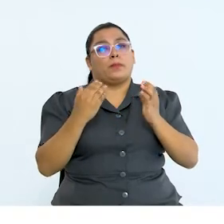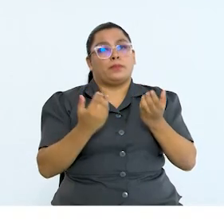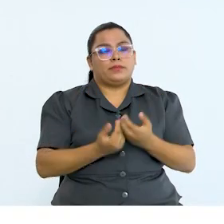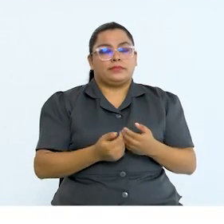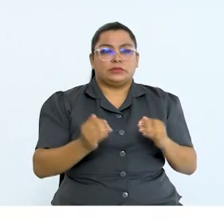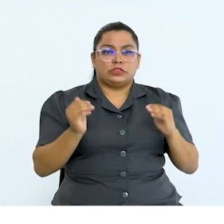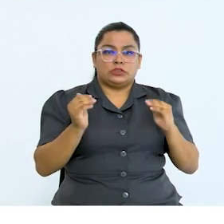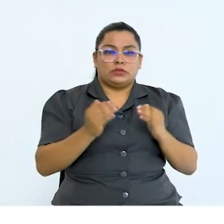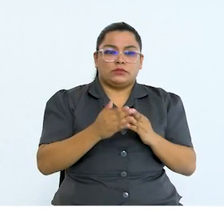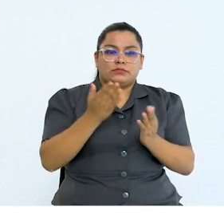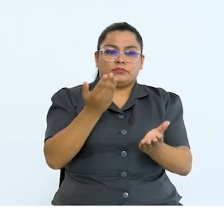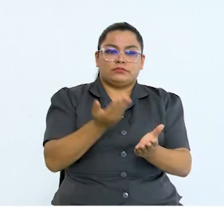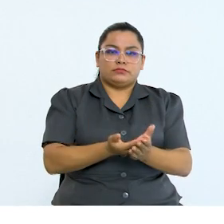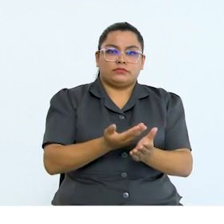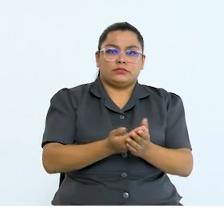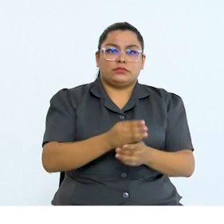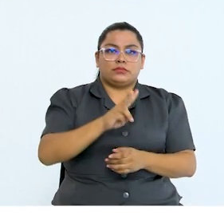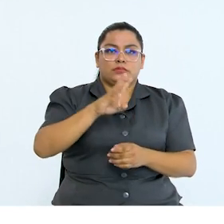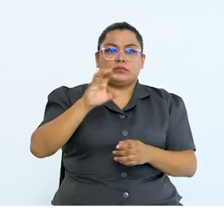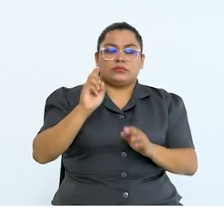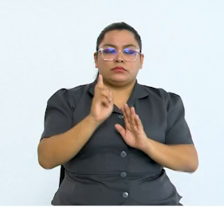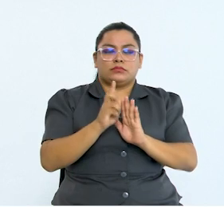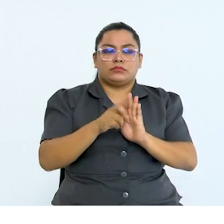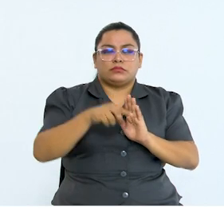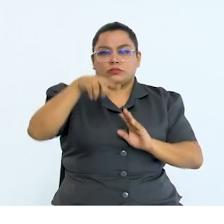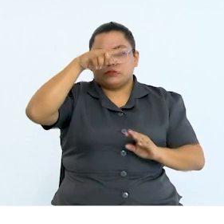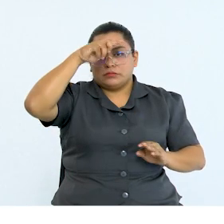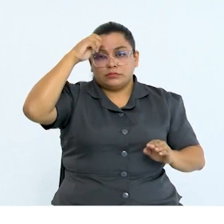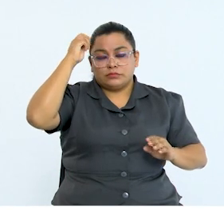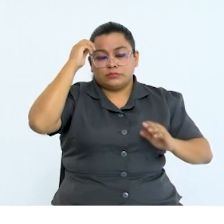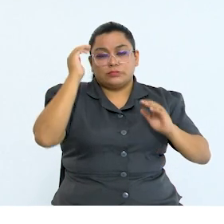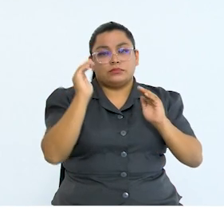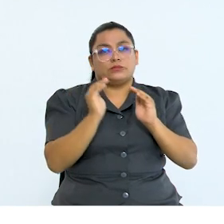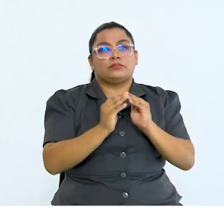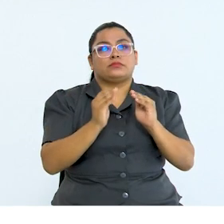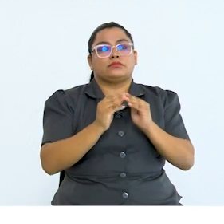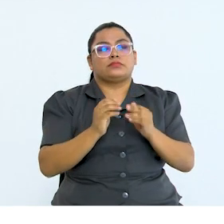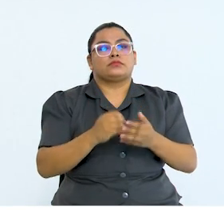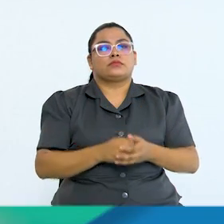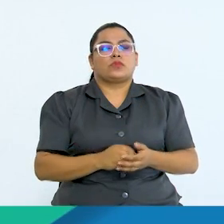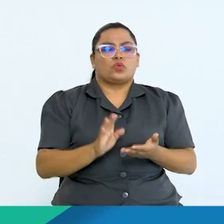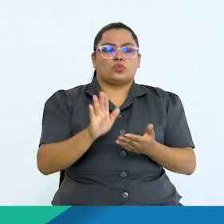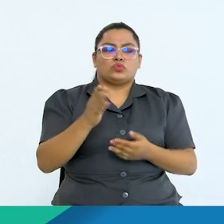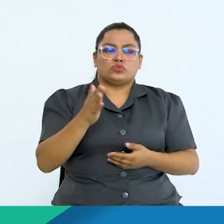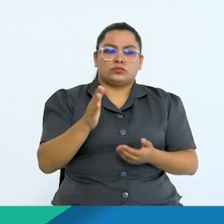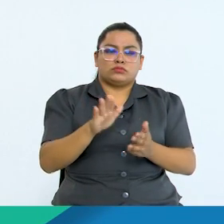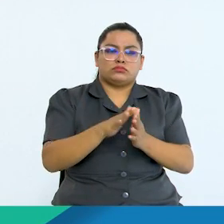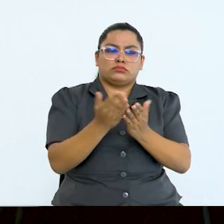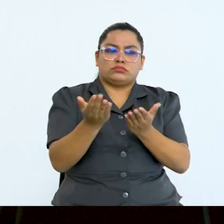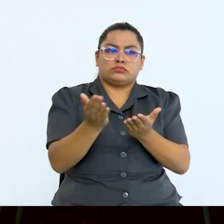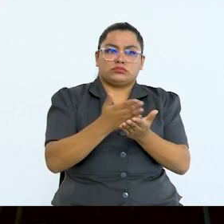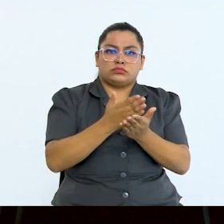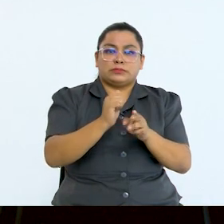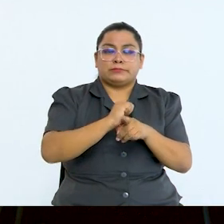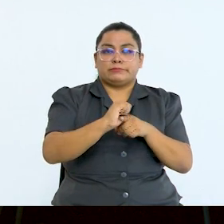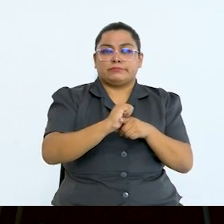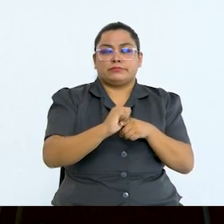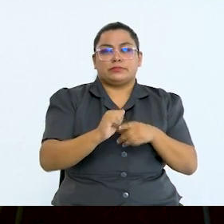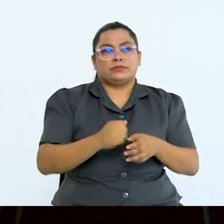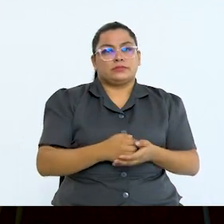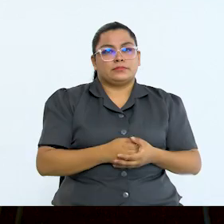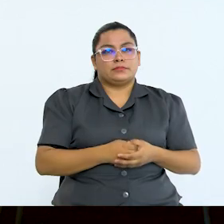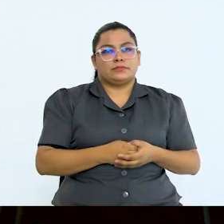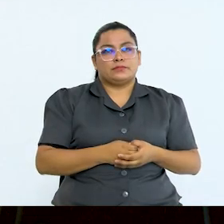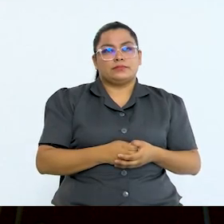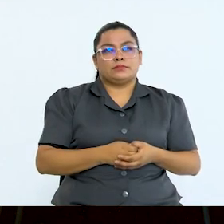Además, se proponen 20 minutos de trabajo en casa, utilizando el cuaderno de ejercicios. Para